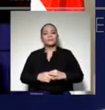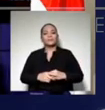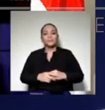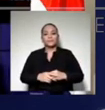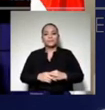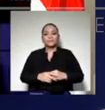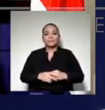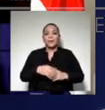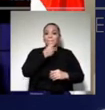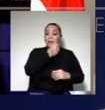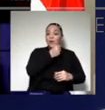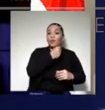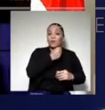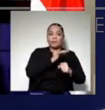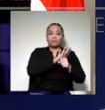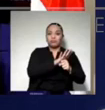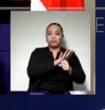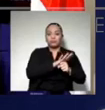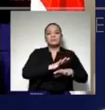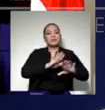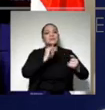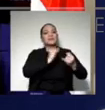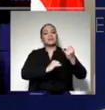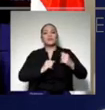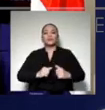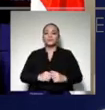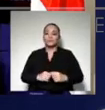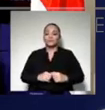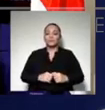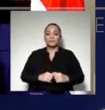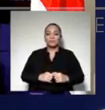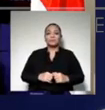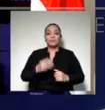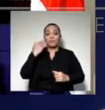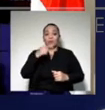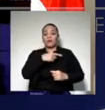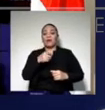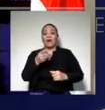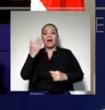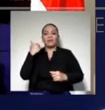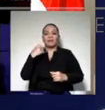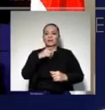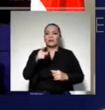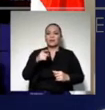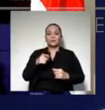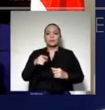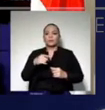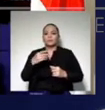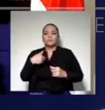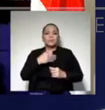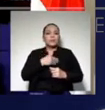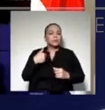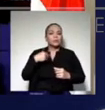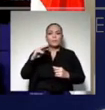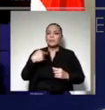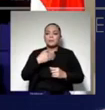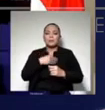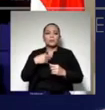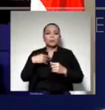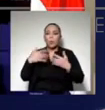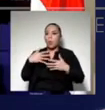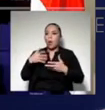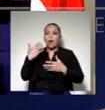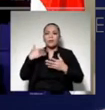de periodistas que otrora ponían y quitaban ministros y viceministros. Sumamente